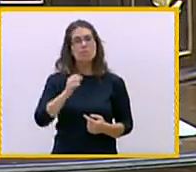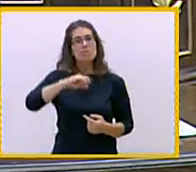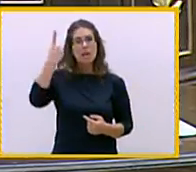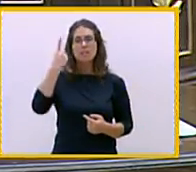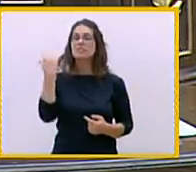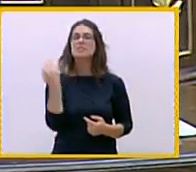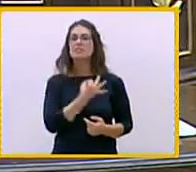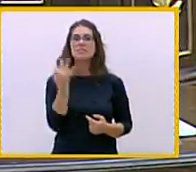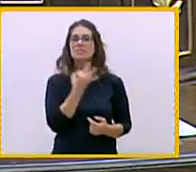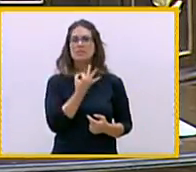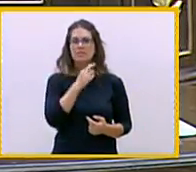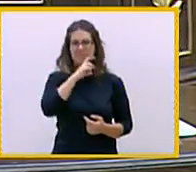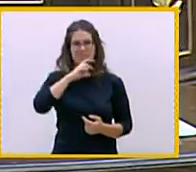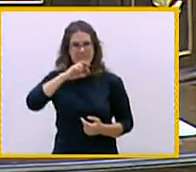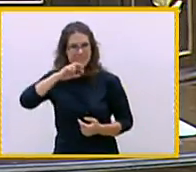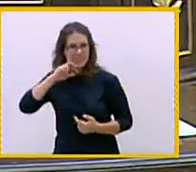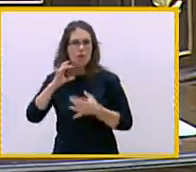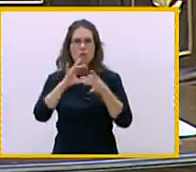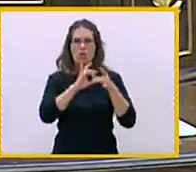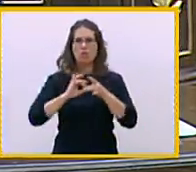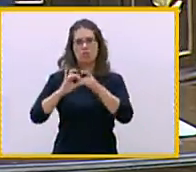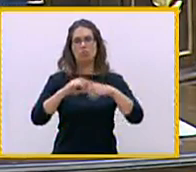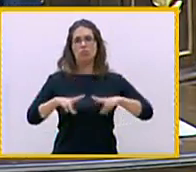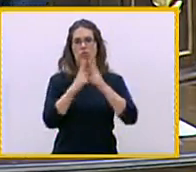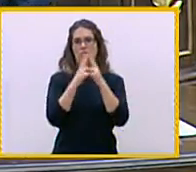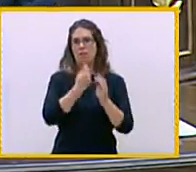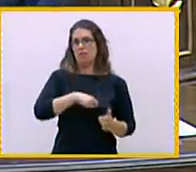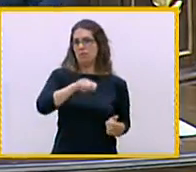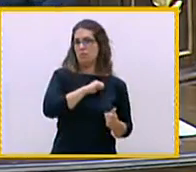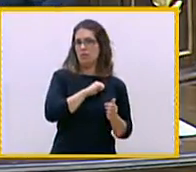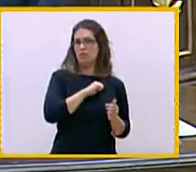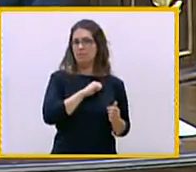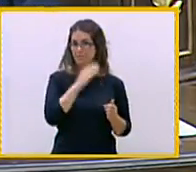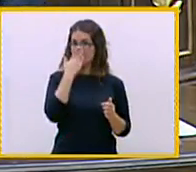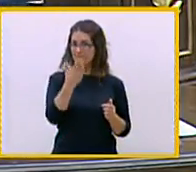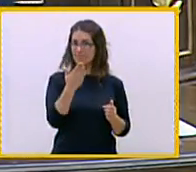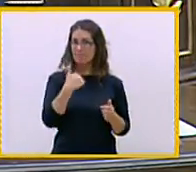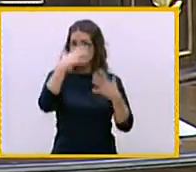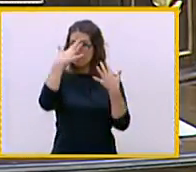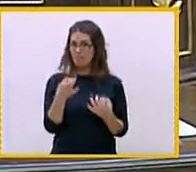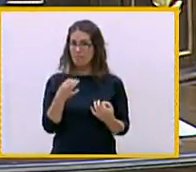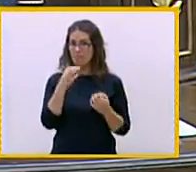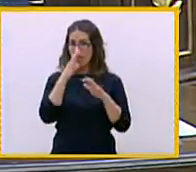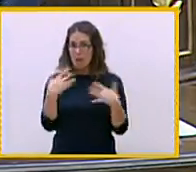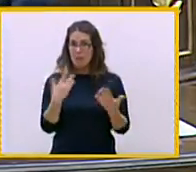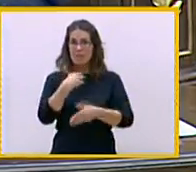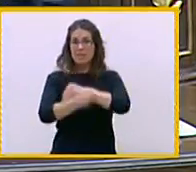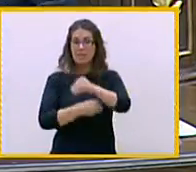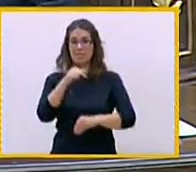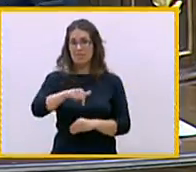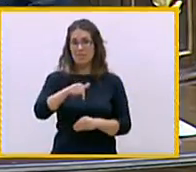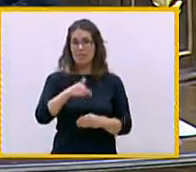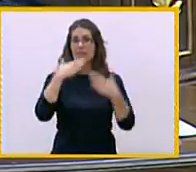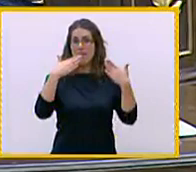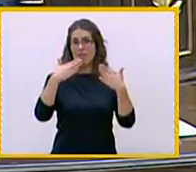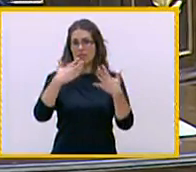sustancialmente la cohesión social de nuestro país. Creo, señorías, que al actuar así, con la voluntad de extender